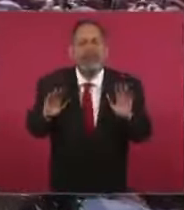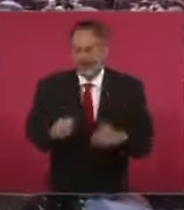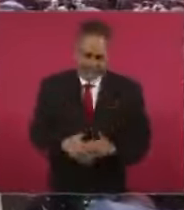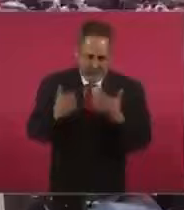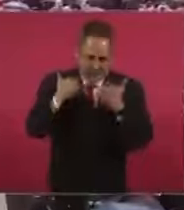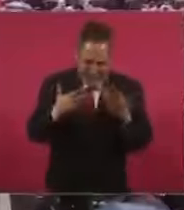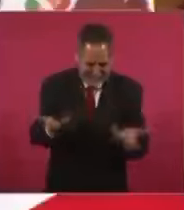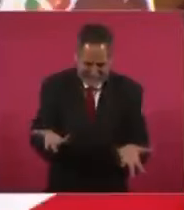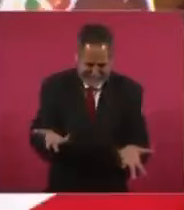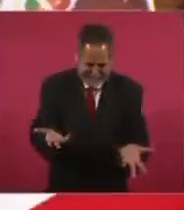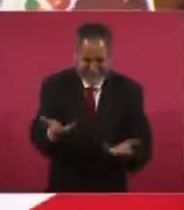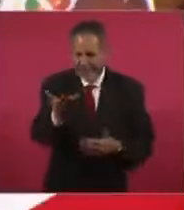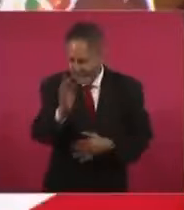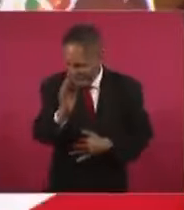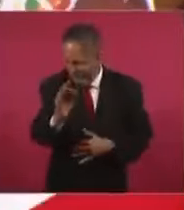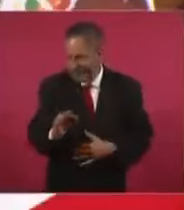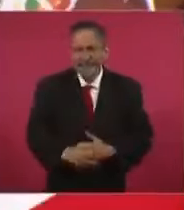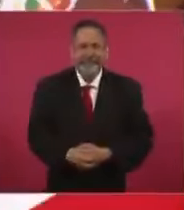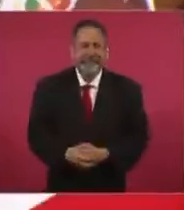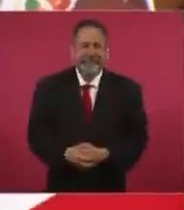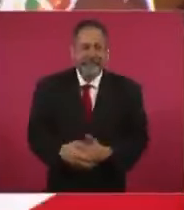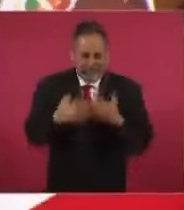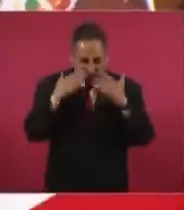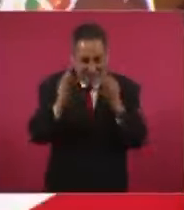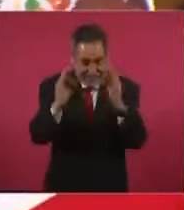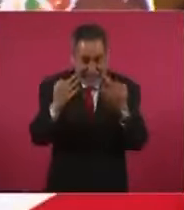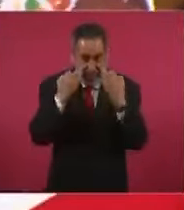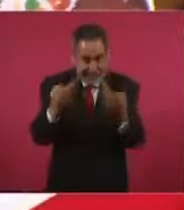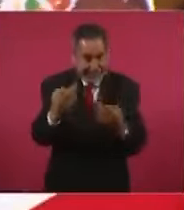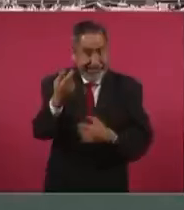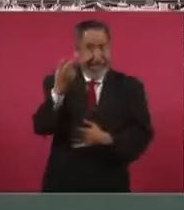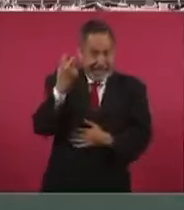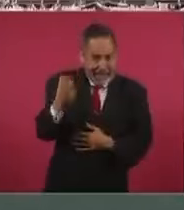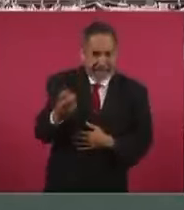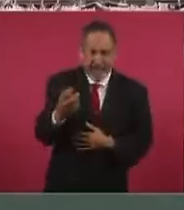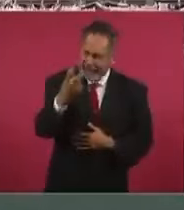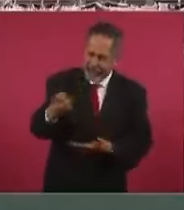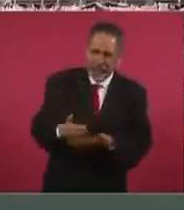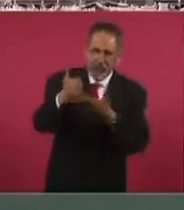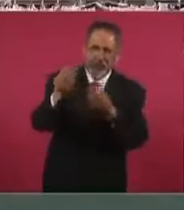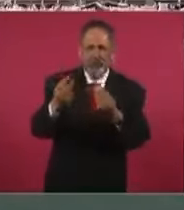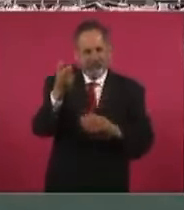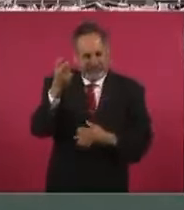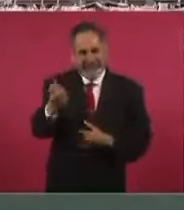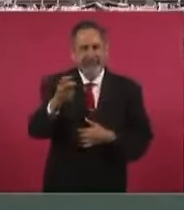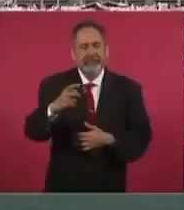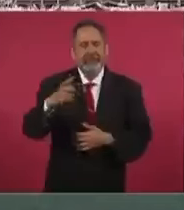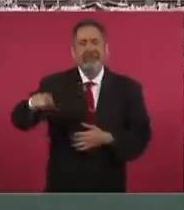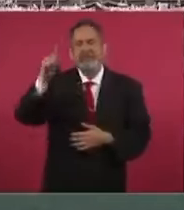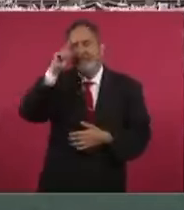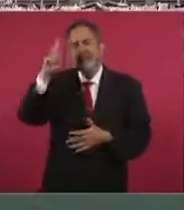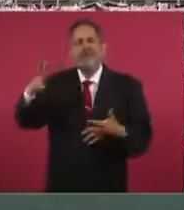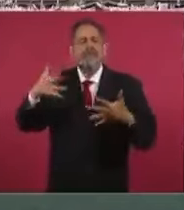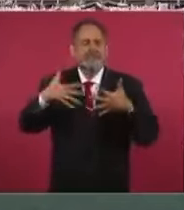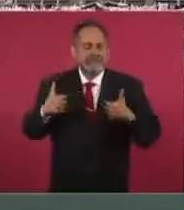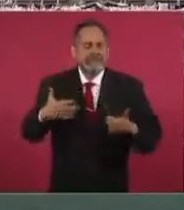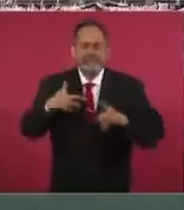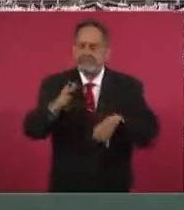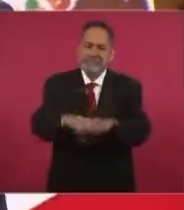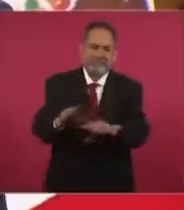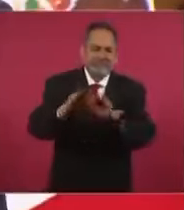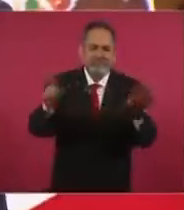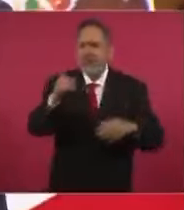No hay abstención. Bueno, esto ayuda a entender